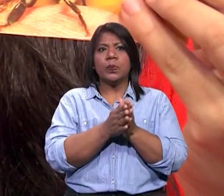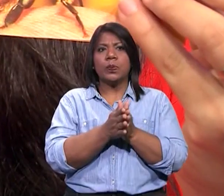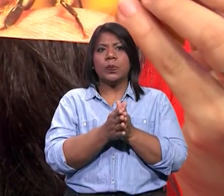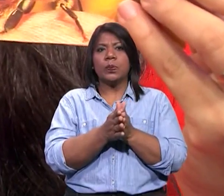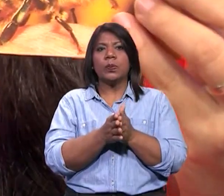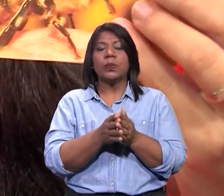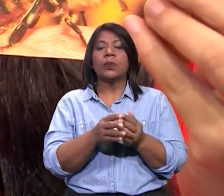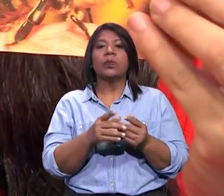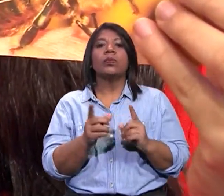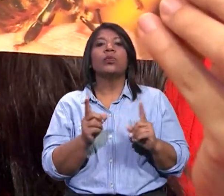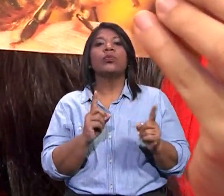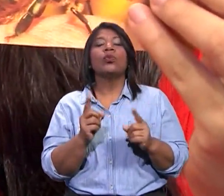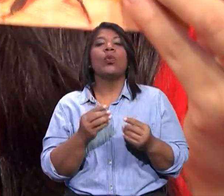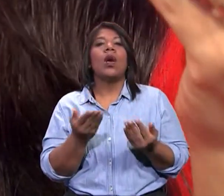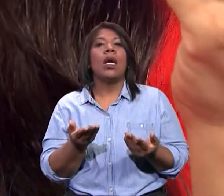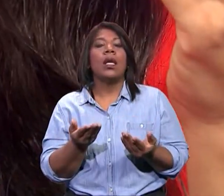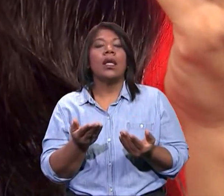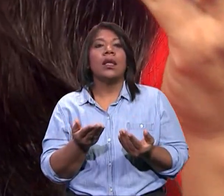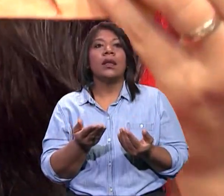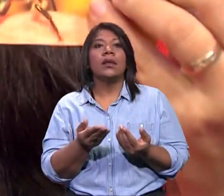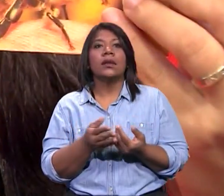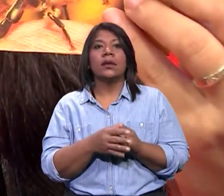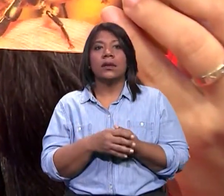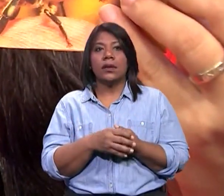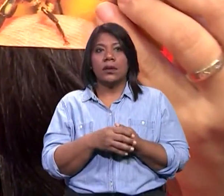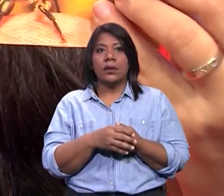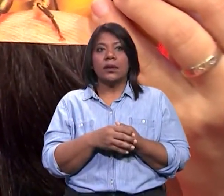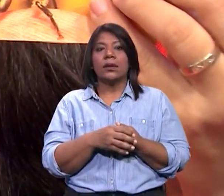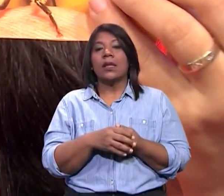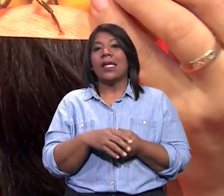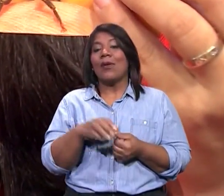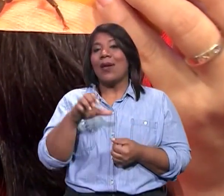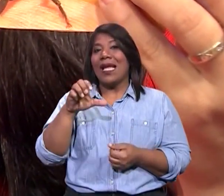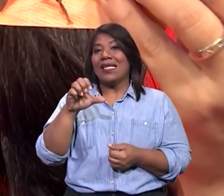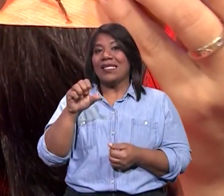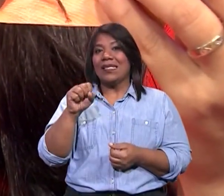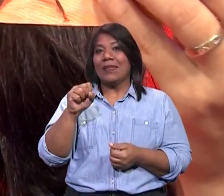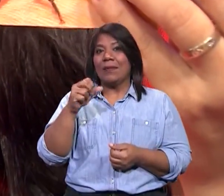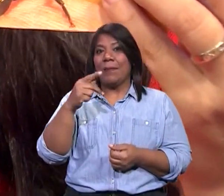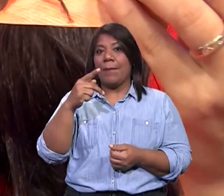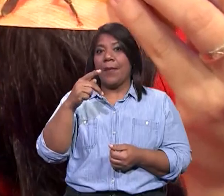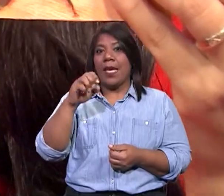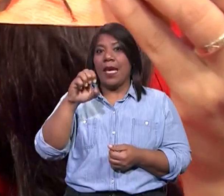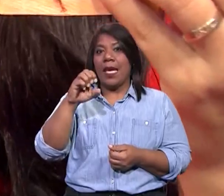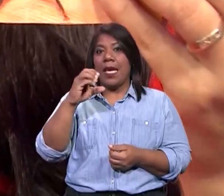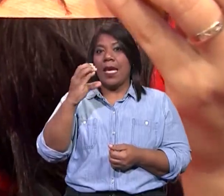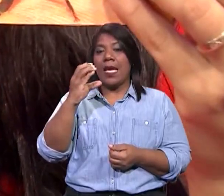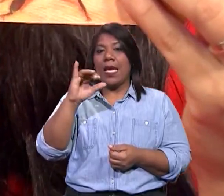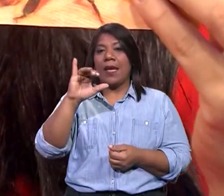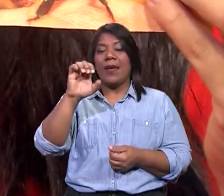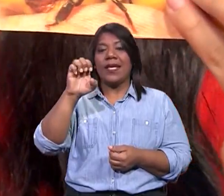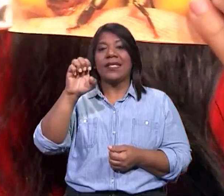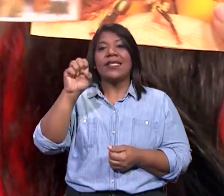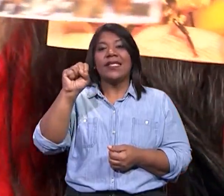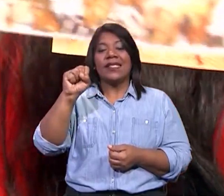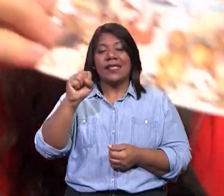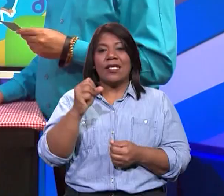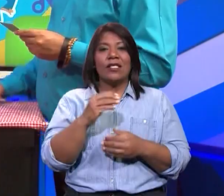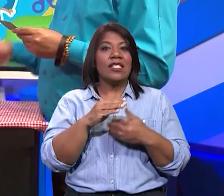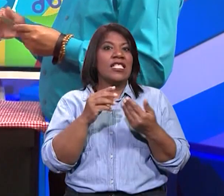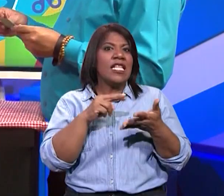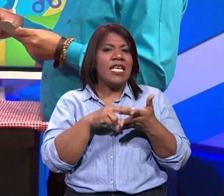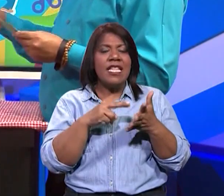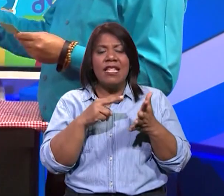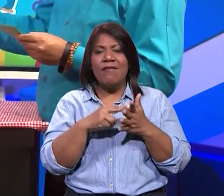estos dos. ¿Cuál ustedes consideran que es? ¿El zángano o las especies? Las